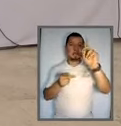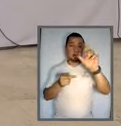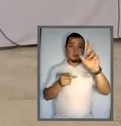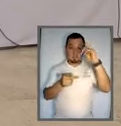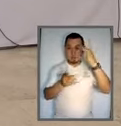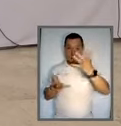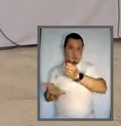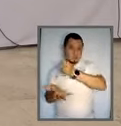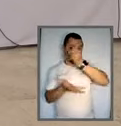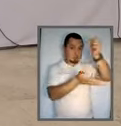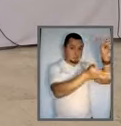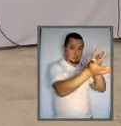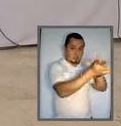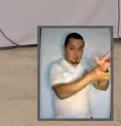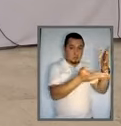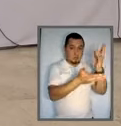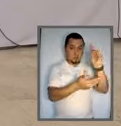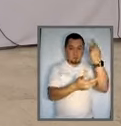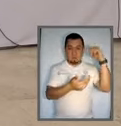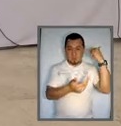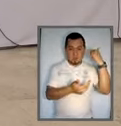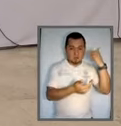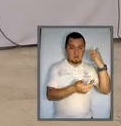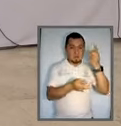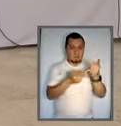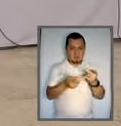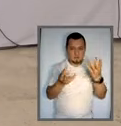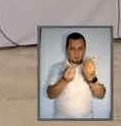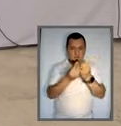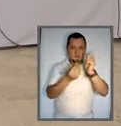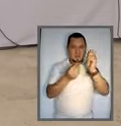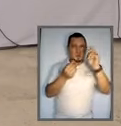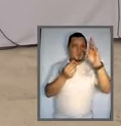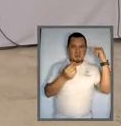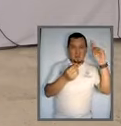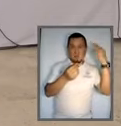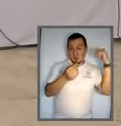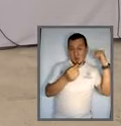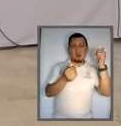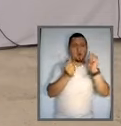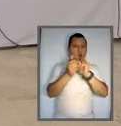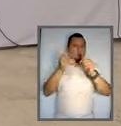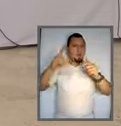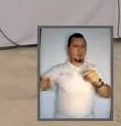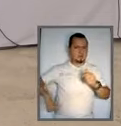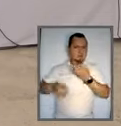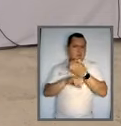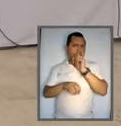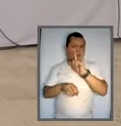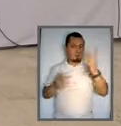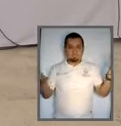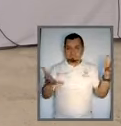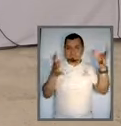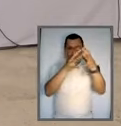lo que tenemos entendido. Sin embargo, estas cifras del operativo Radar no son reconocidas por la Federación y las tienen solamente como una